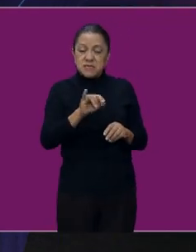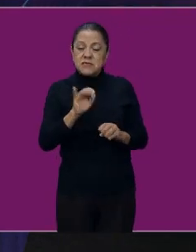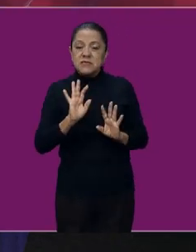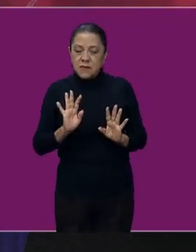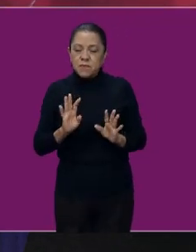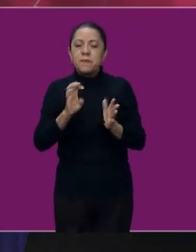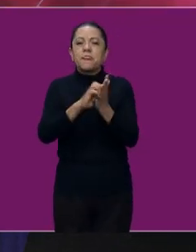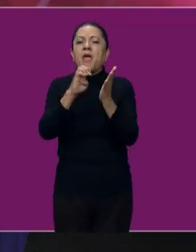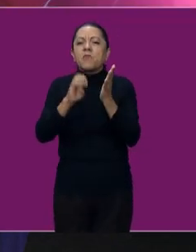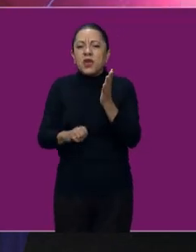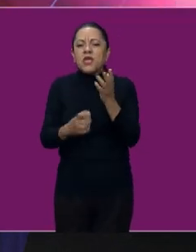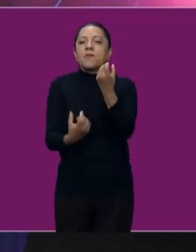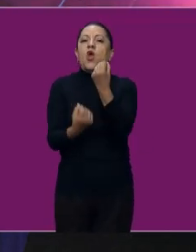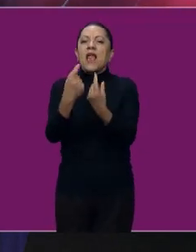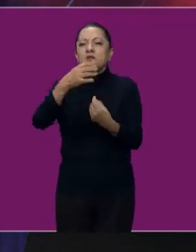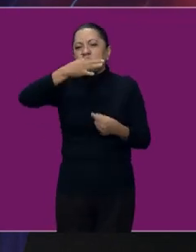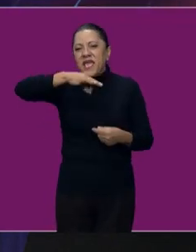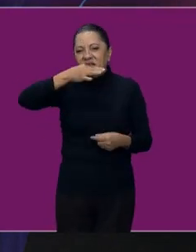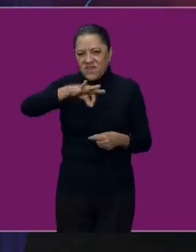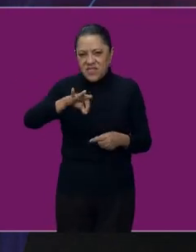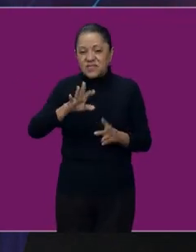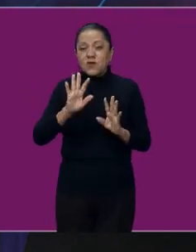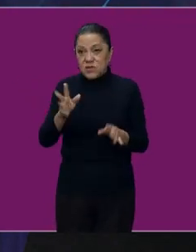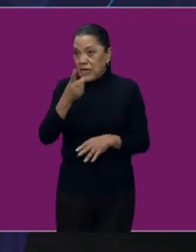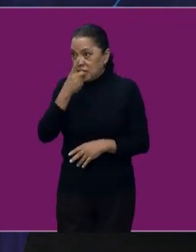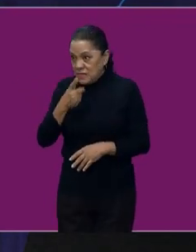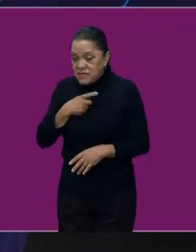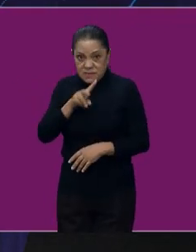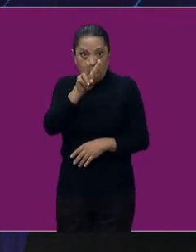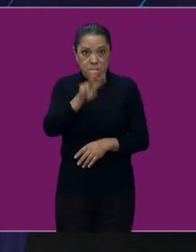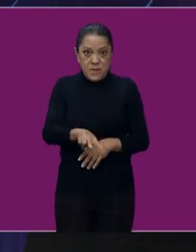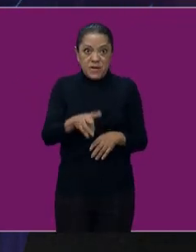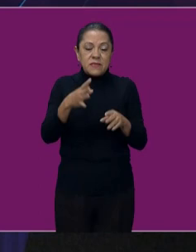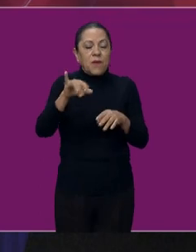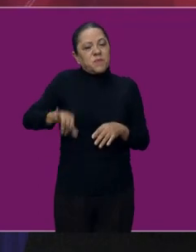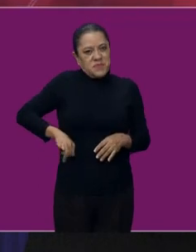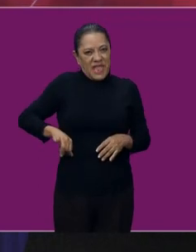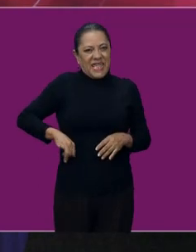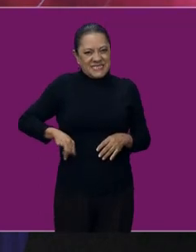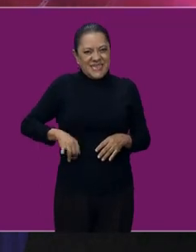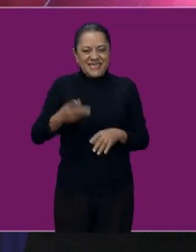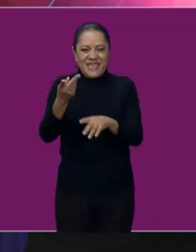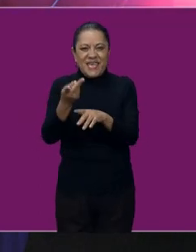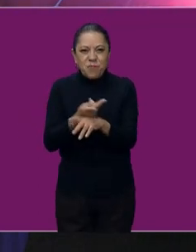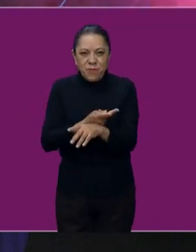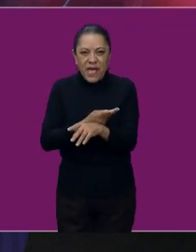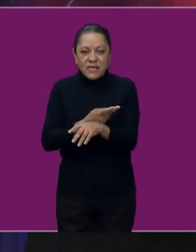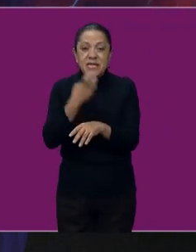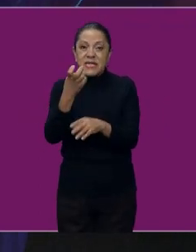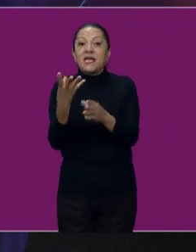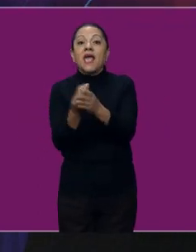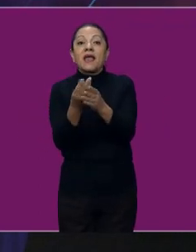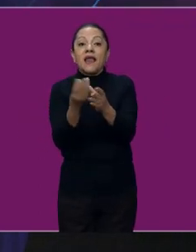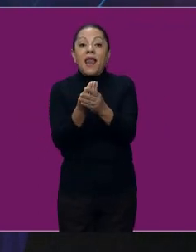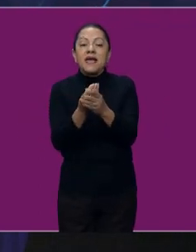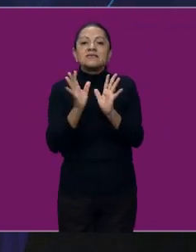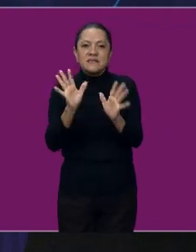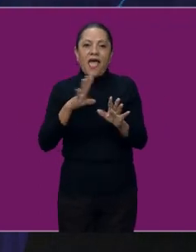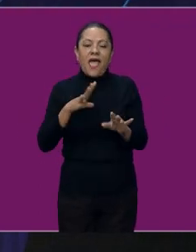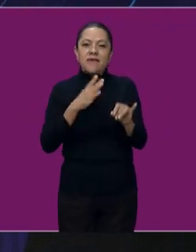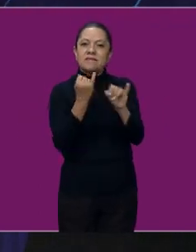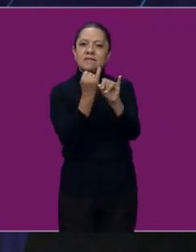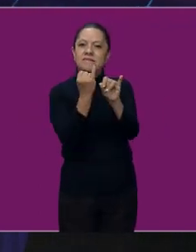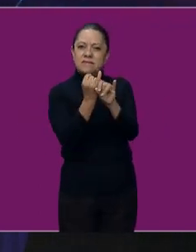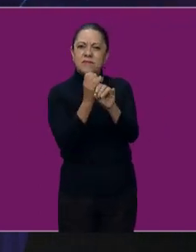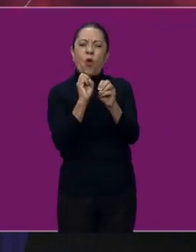en el caso de algunos eventos que se han dado porque nos decía si es una referencia muy interesante lo que pasa con las clases que se están impartiendo entonces o